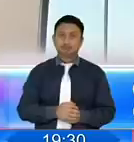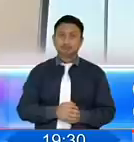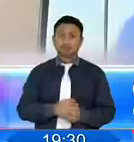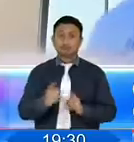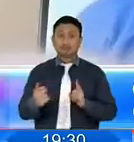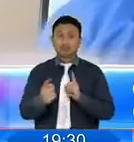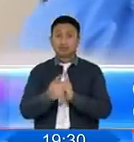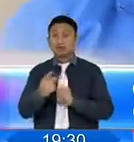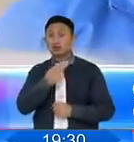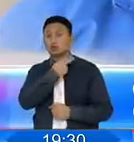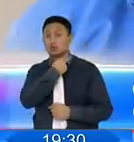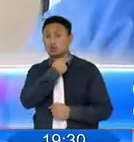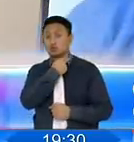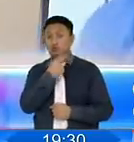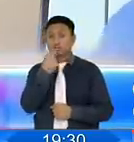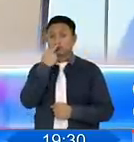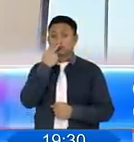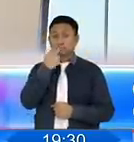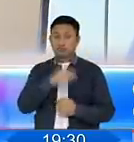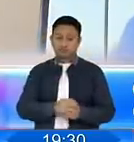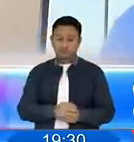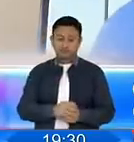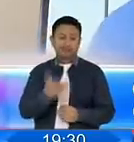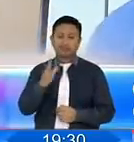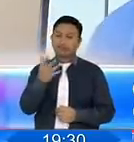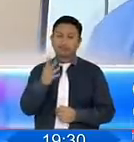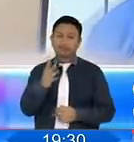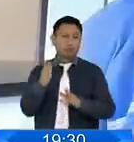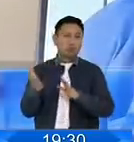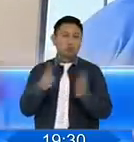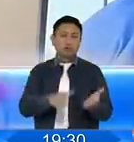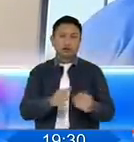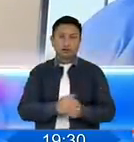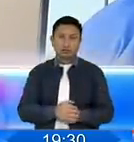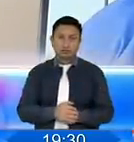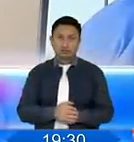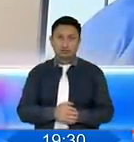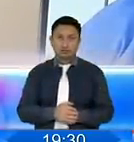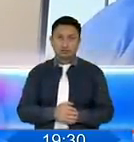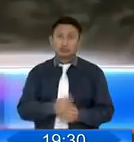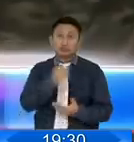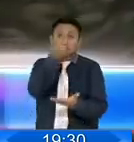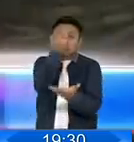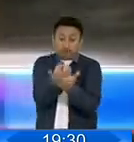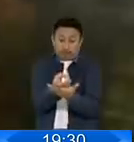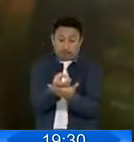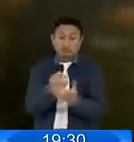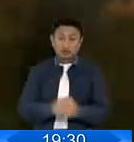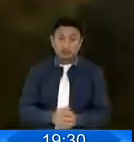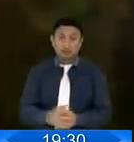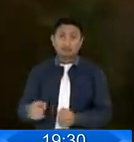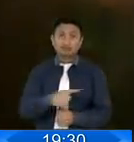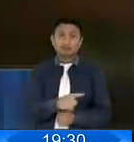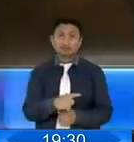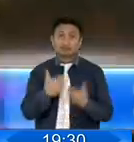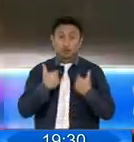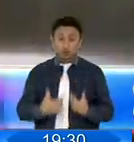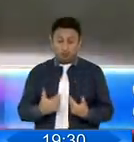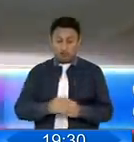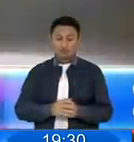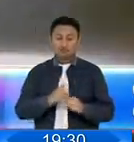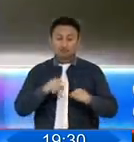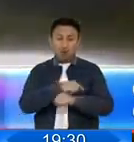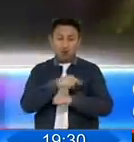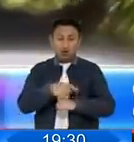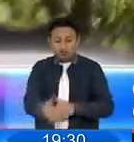vitales, el señor no presentaba signos vitales, en posición de cúbito ventral. El trabajo de evacuación demoró algunas horas. Había que